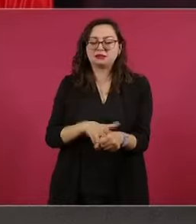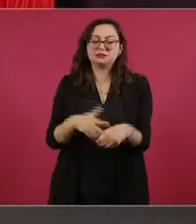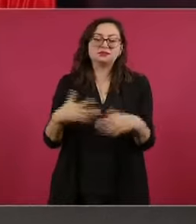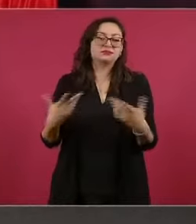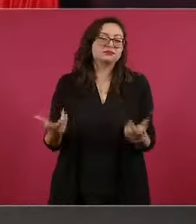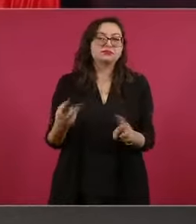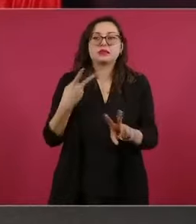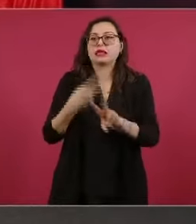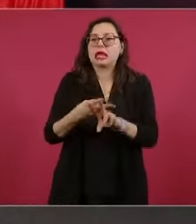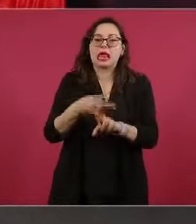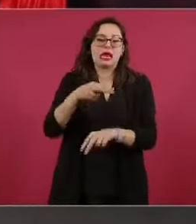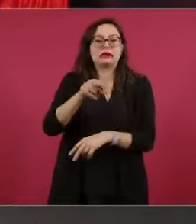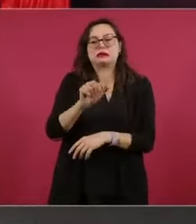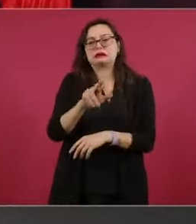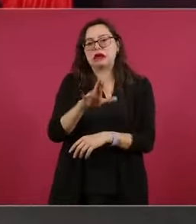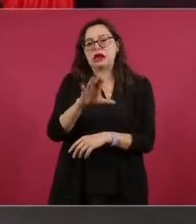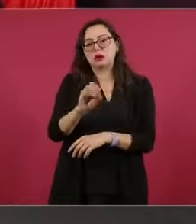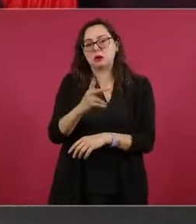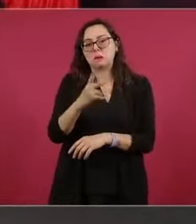narcopresidente, ¿no?